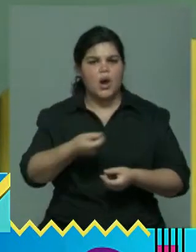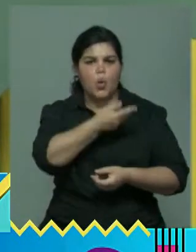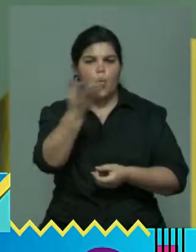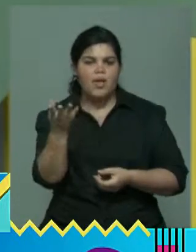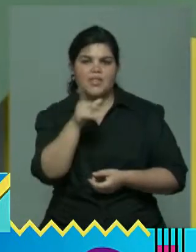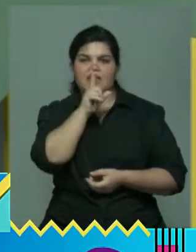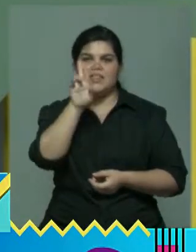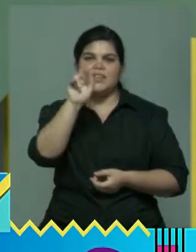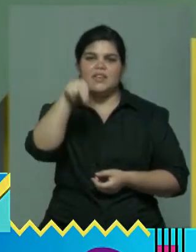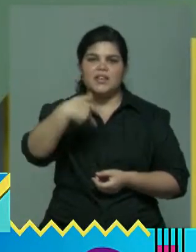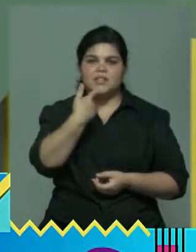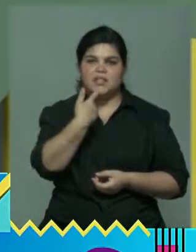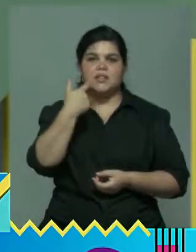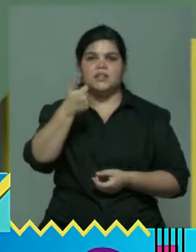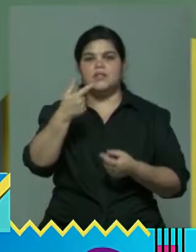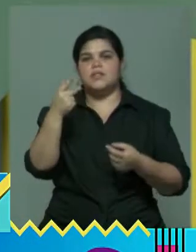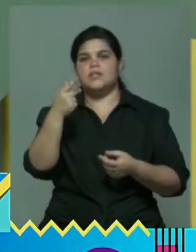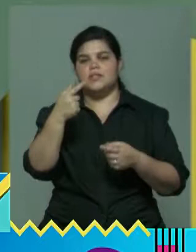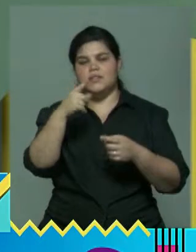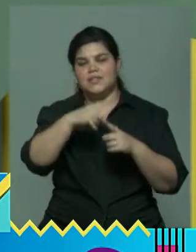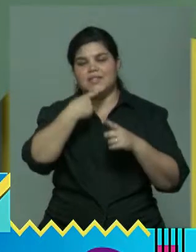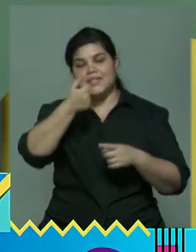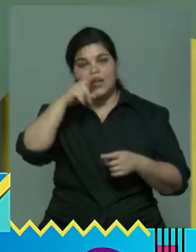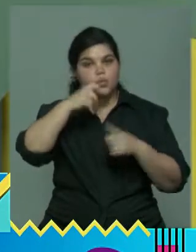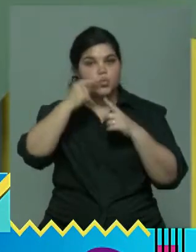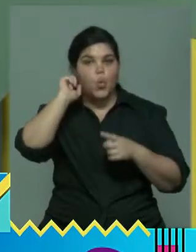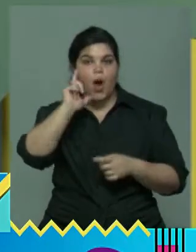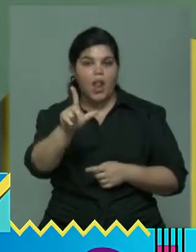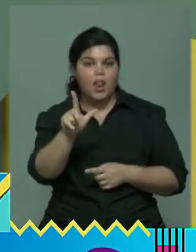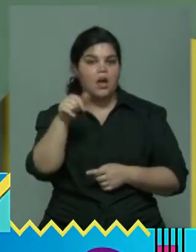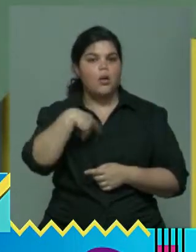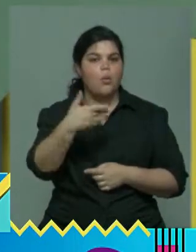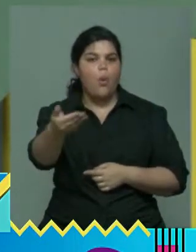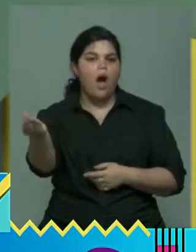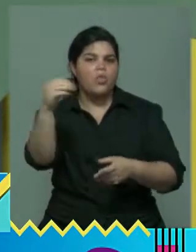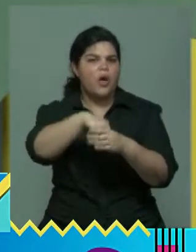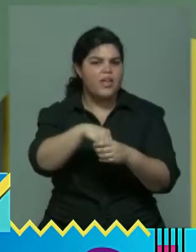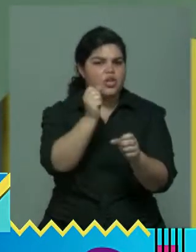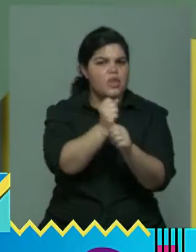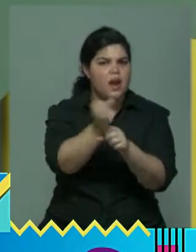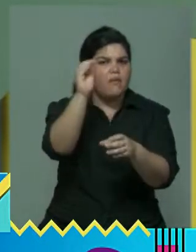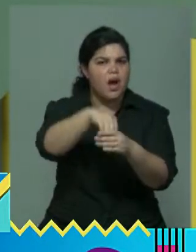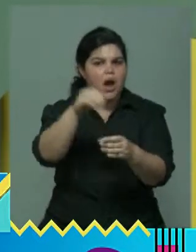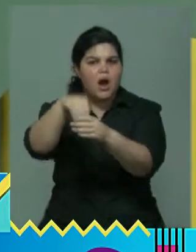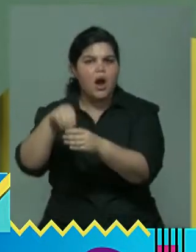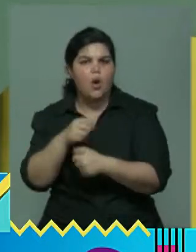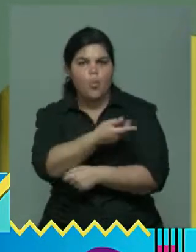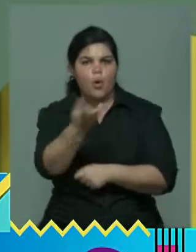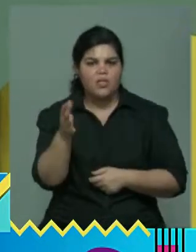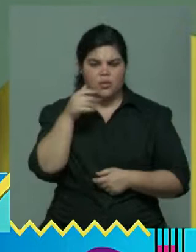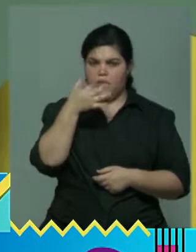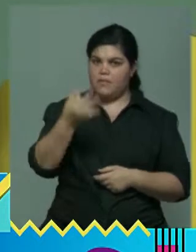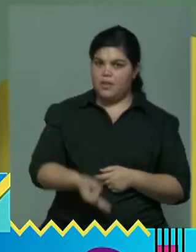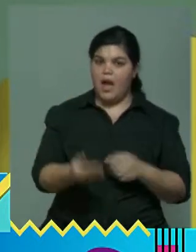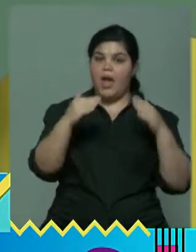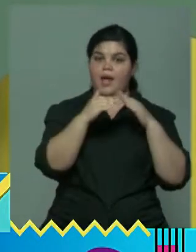lo que termina pasando es que al haber una sucesiva discriminación de diferentes lugares, o sea, exclusión del hogar